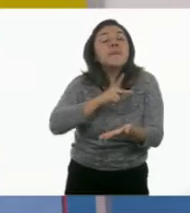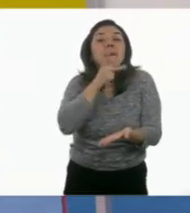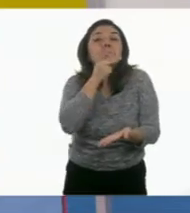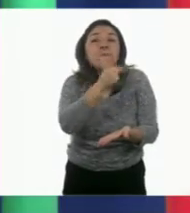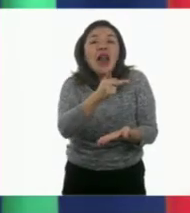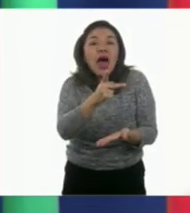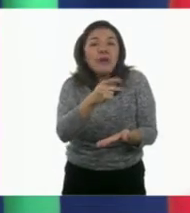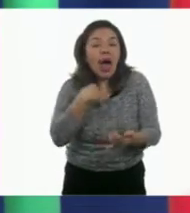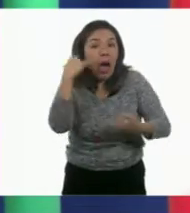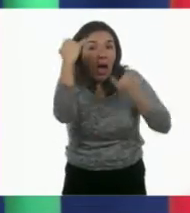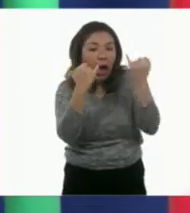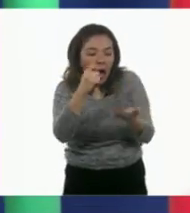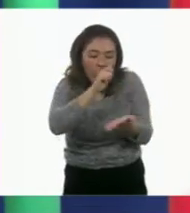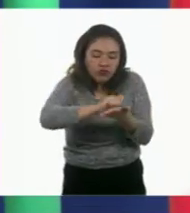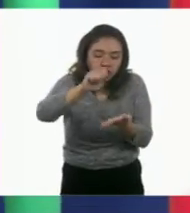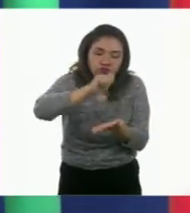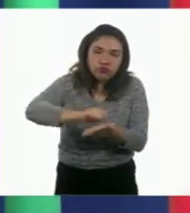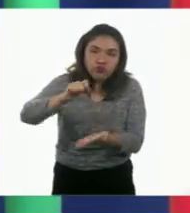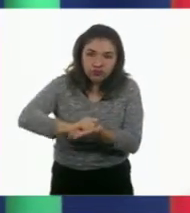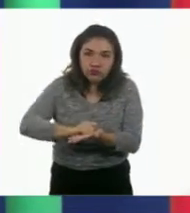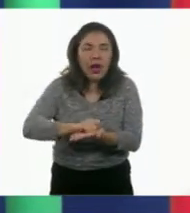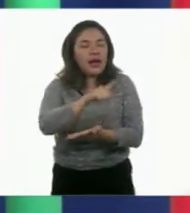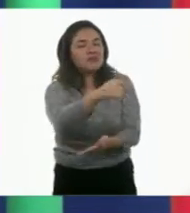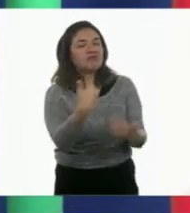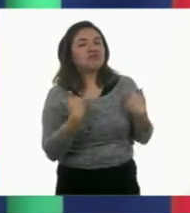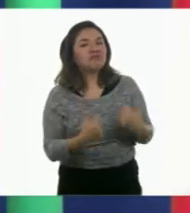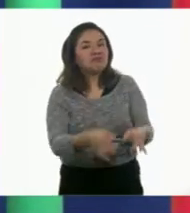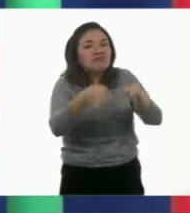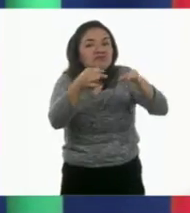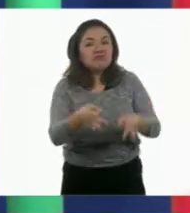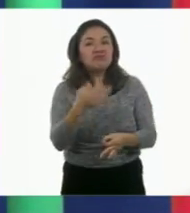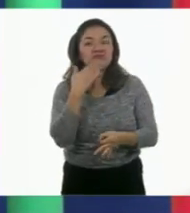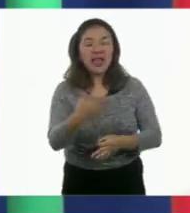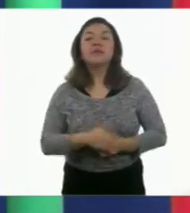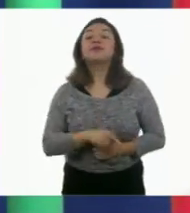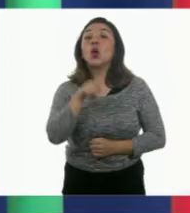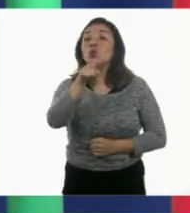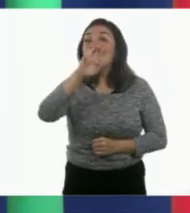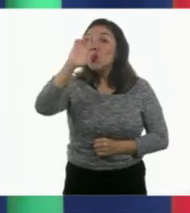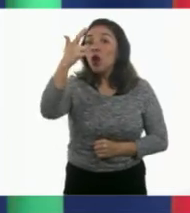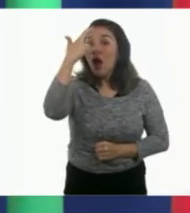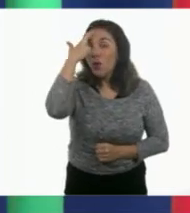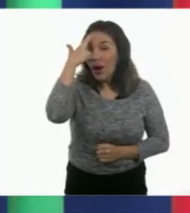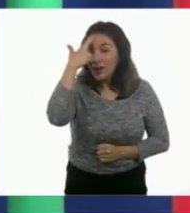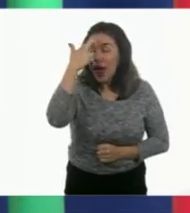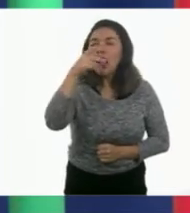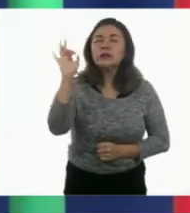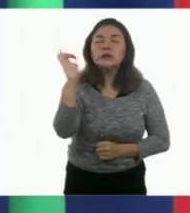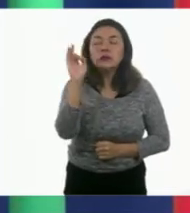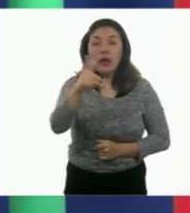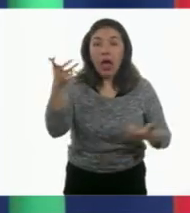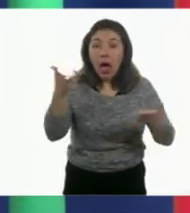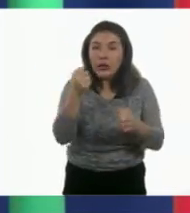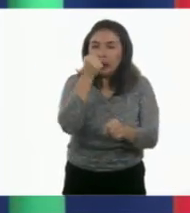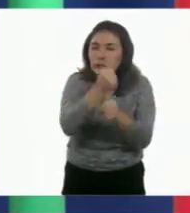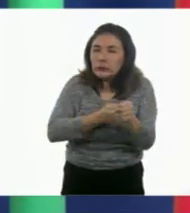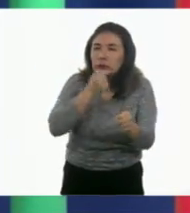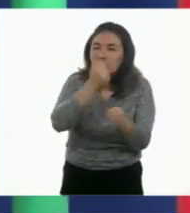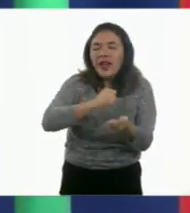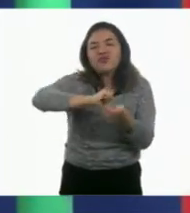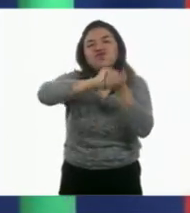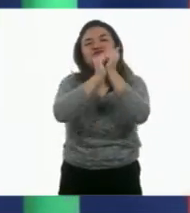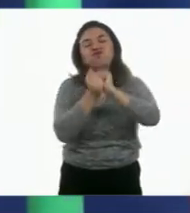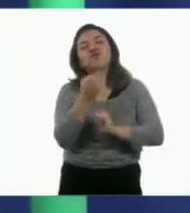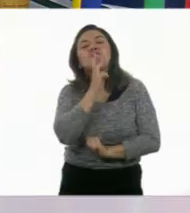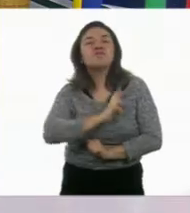texto. Muy bien, lo has entendido perfecto. Recuerda que cada vez que practiques lo harás